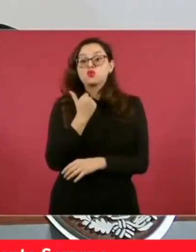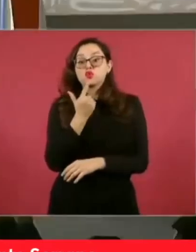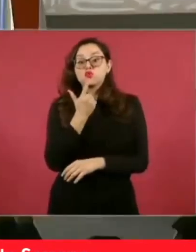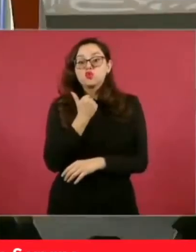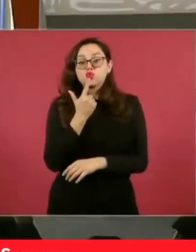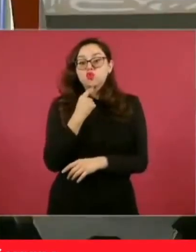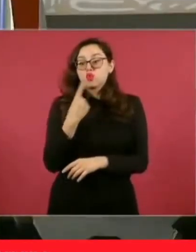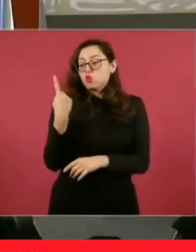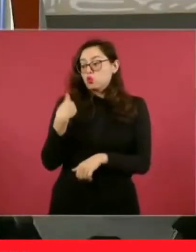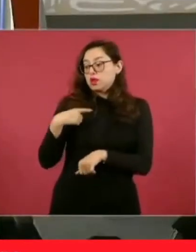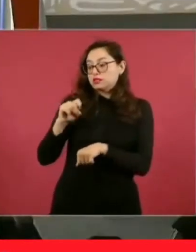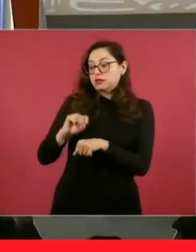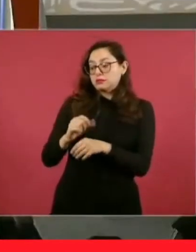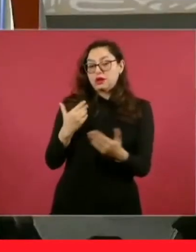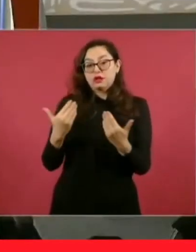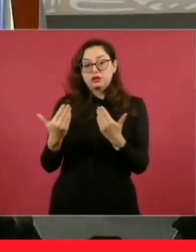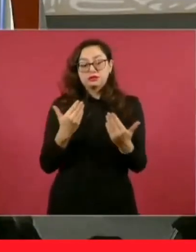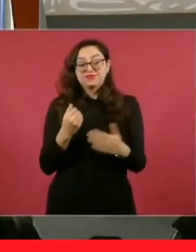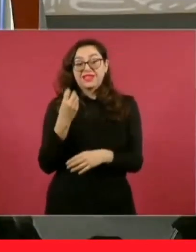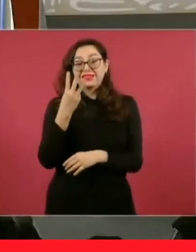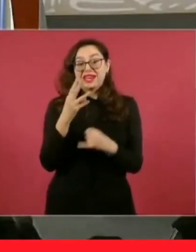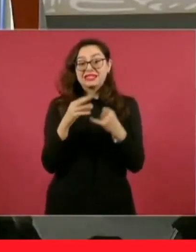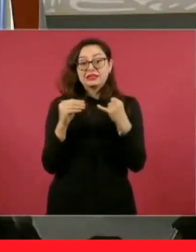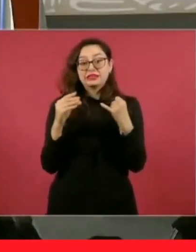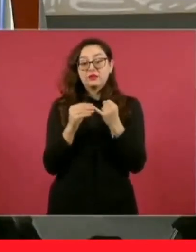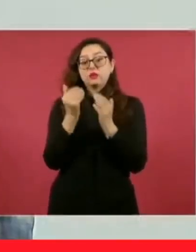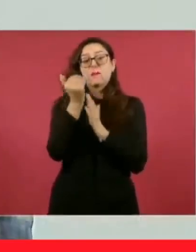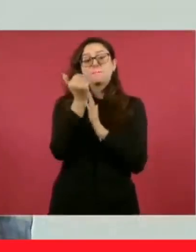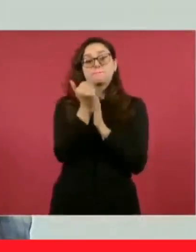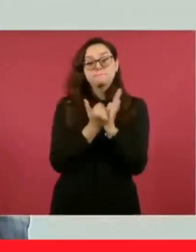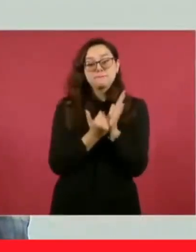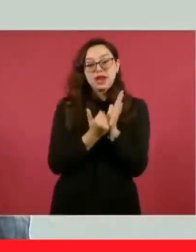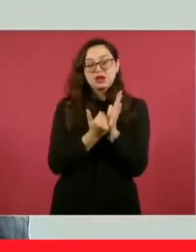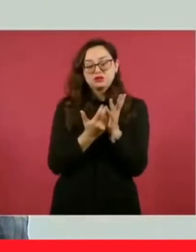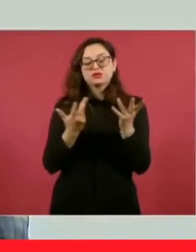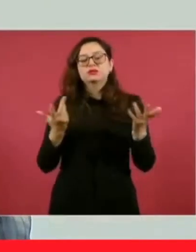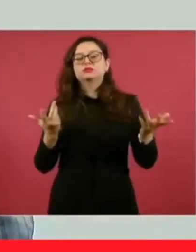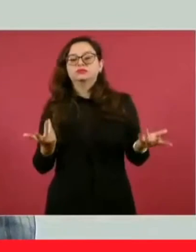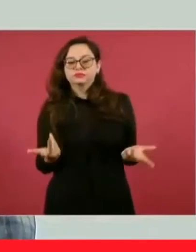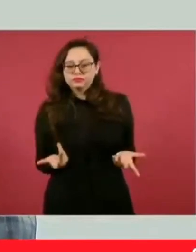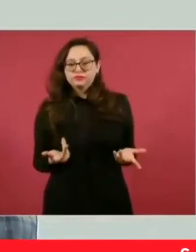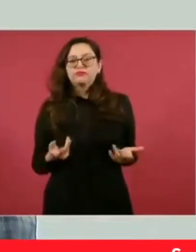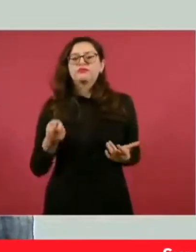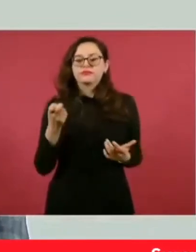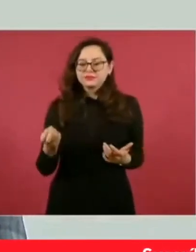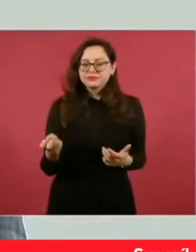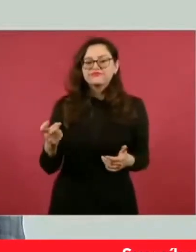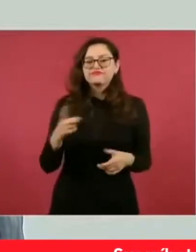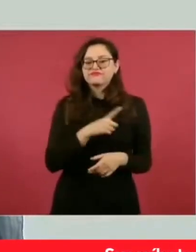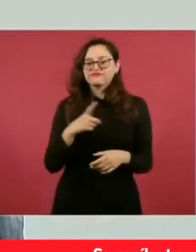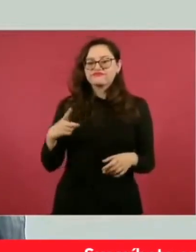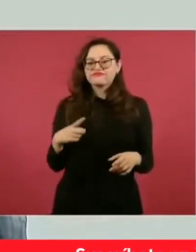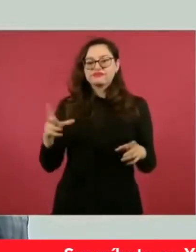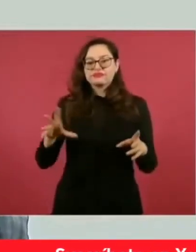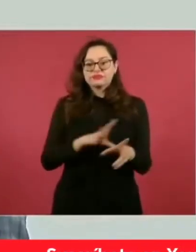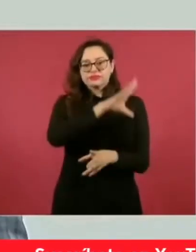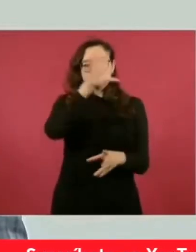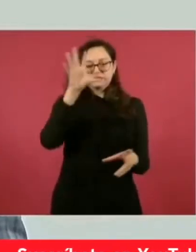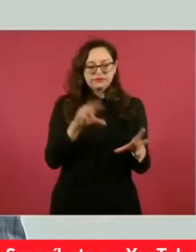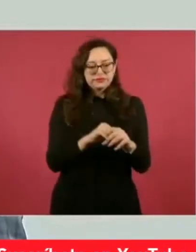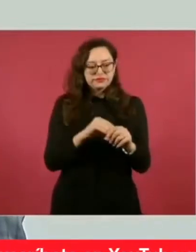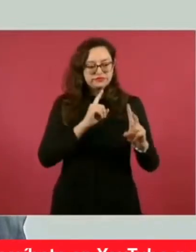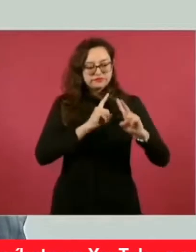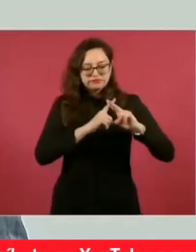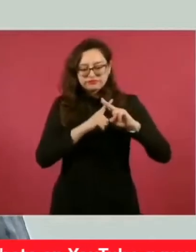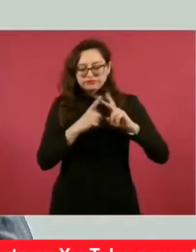semana pasada a esta bajó 3 centavos. Luego, entonces, tenemos que tomar en cuenta eso para poder tener un panorama general y lo podemos